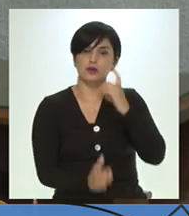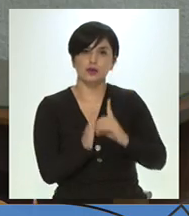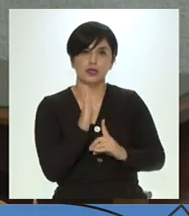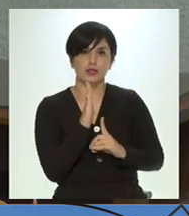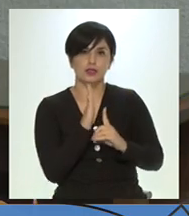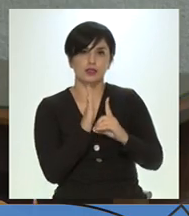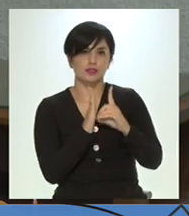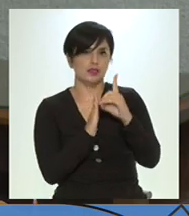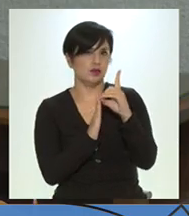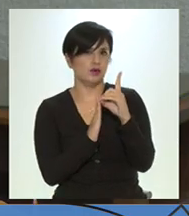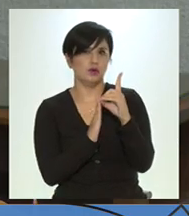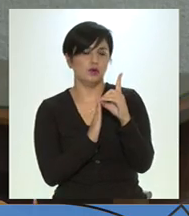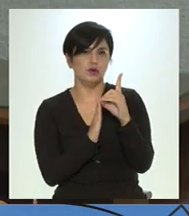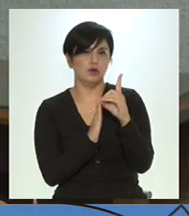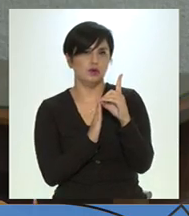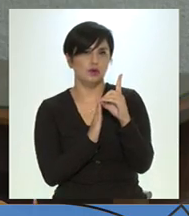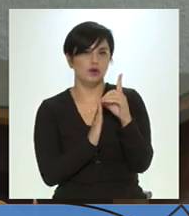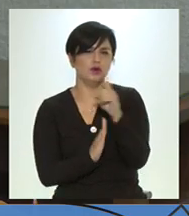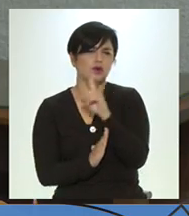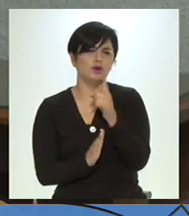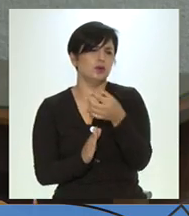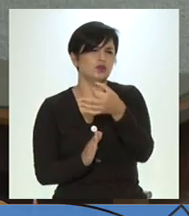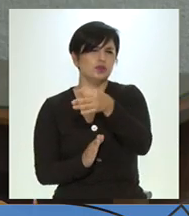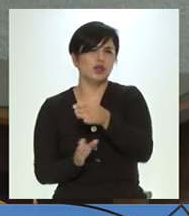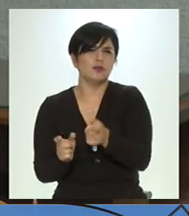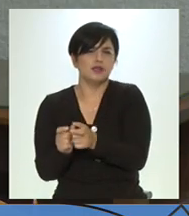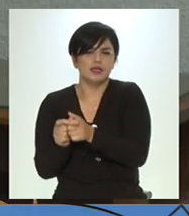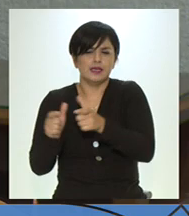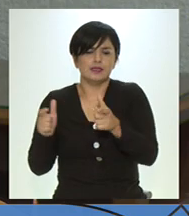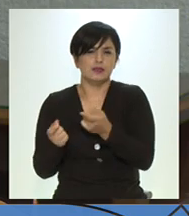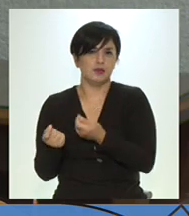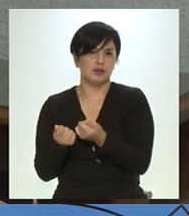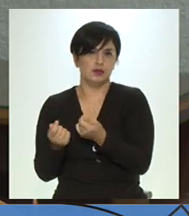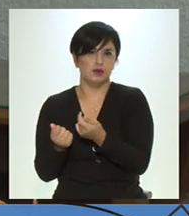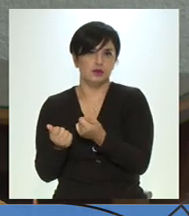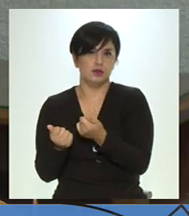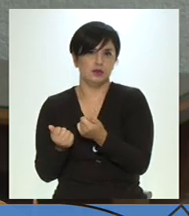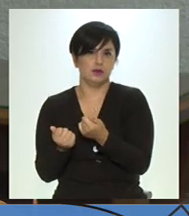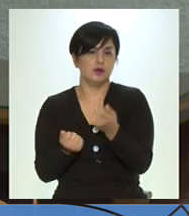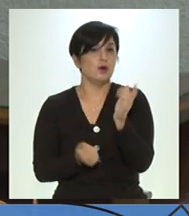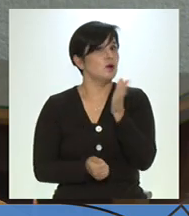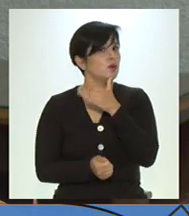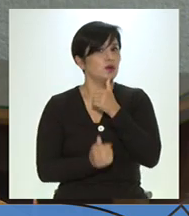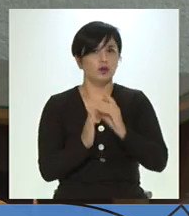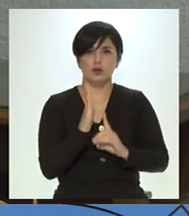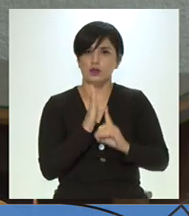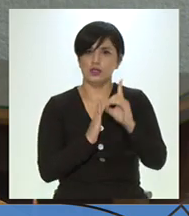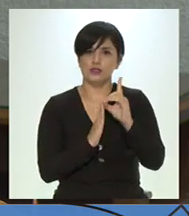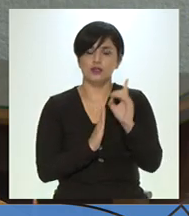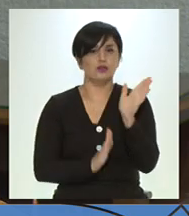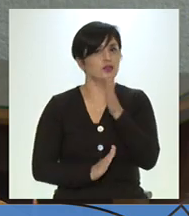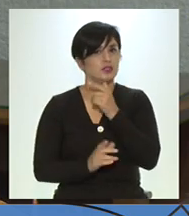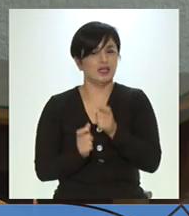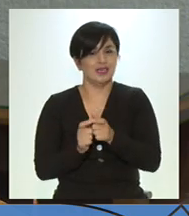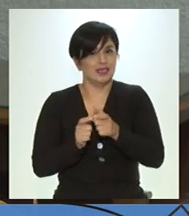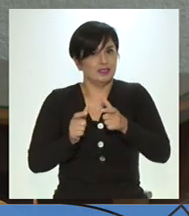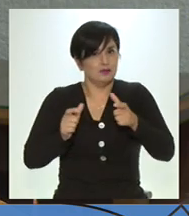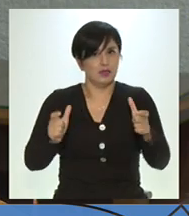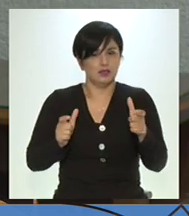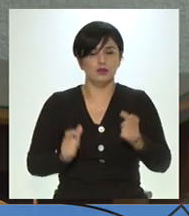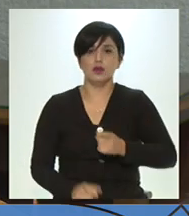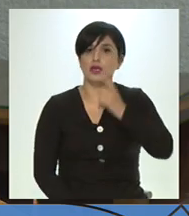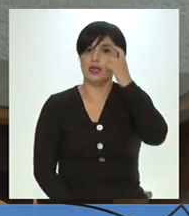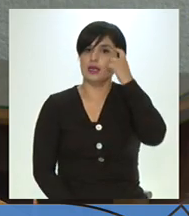es más que el puro crecimiento económico pero que no hay desarrollo sin crecimiento creo en la